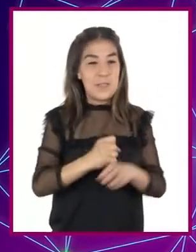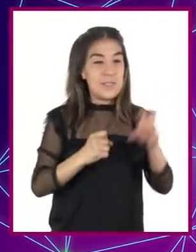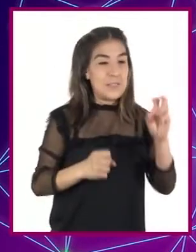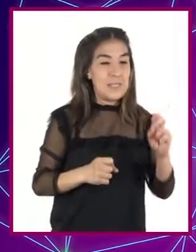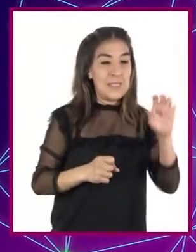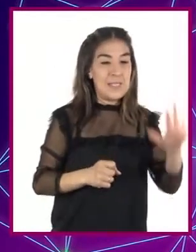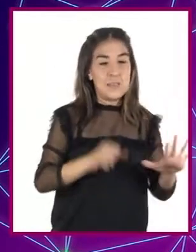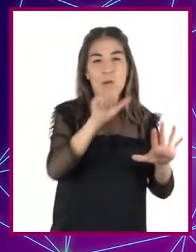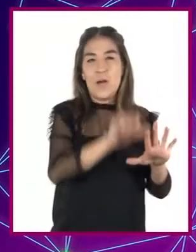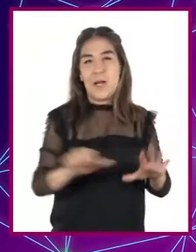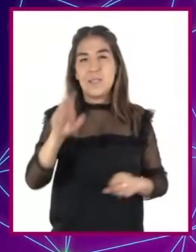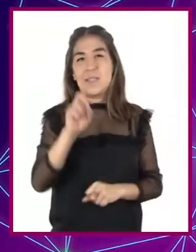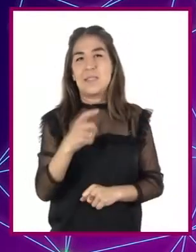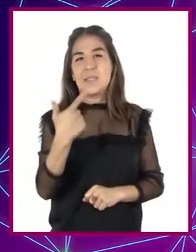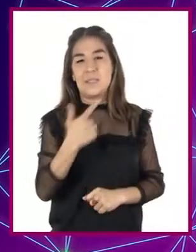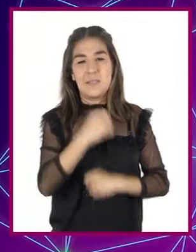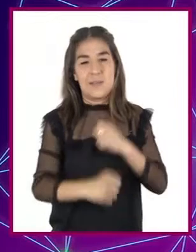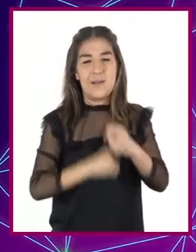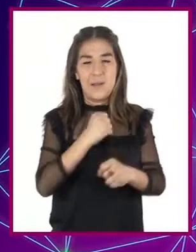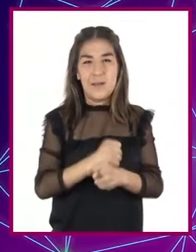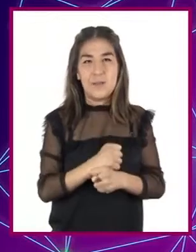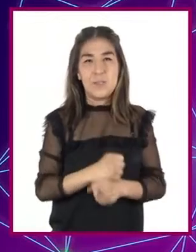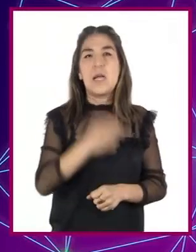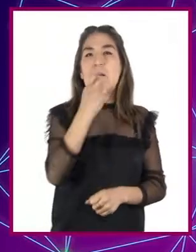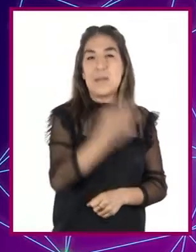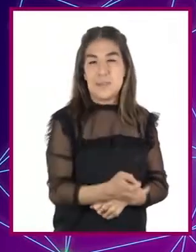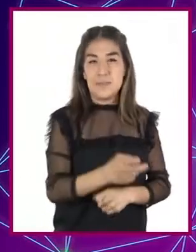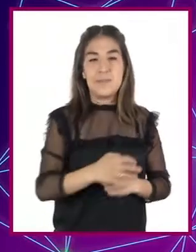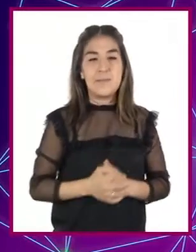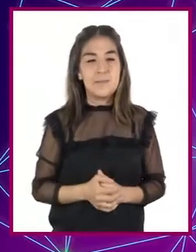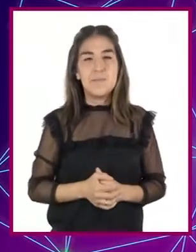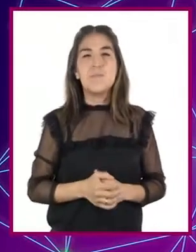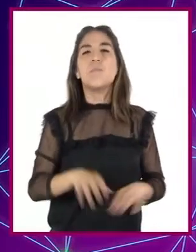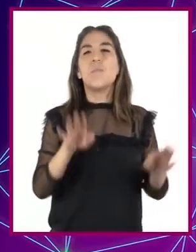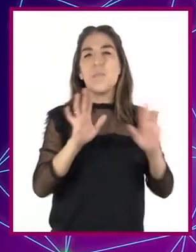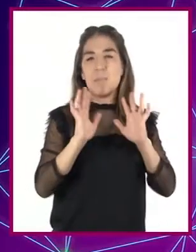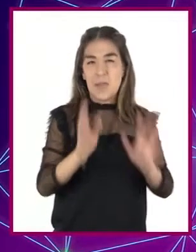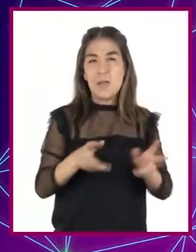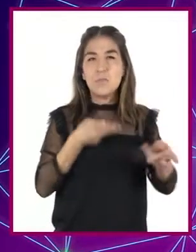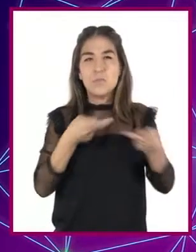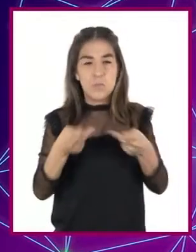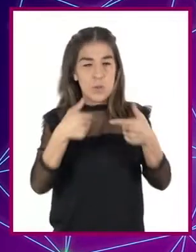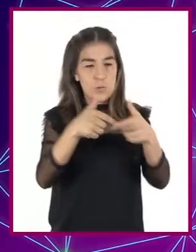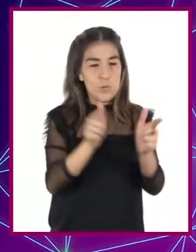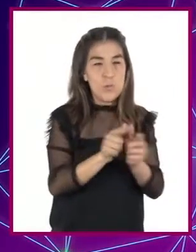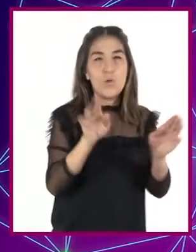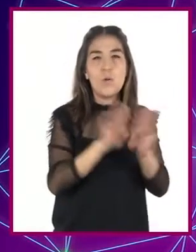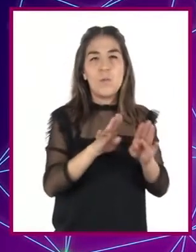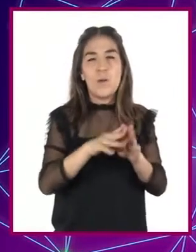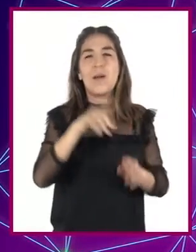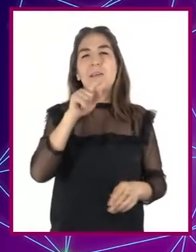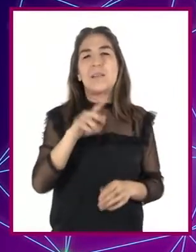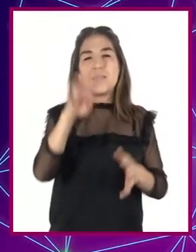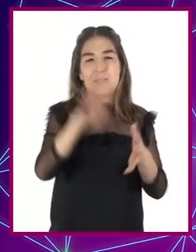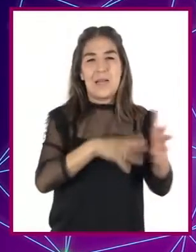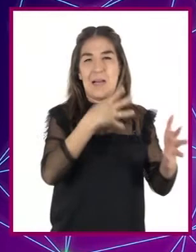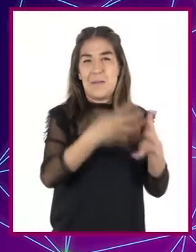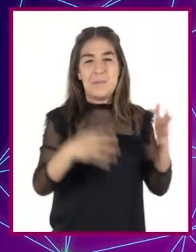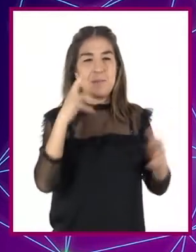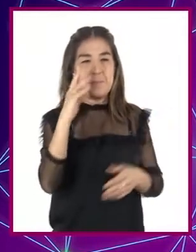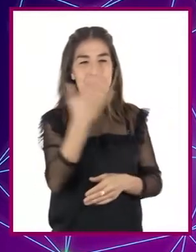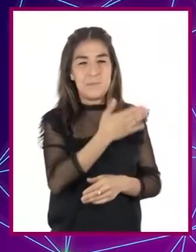35 a 37 años. Posteriormente, las hemos organizado en una tabla de frecuencias. De esta